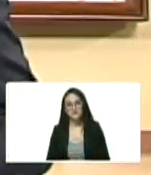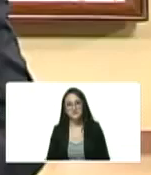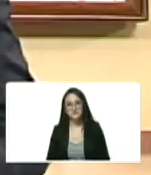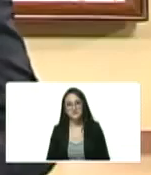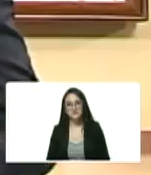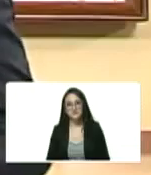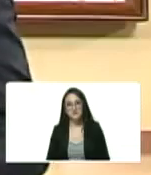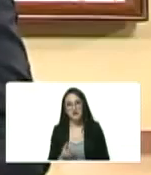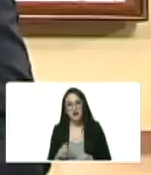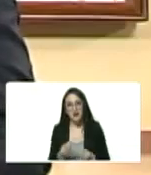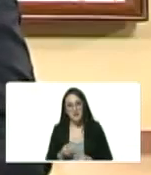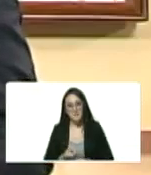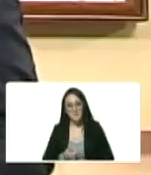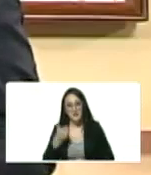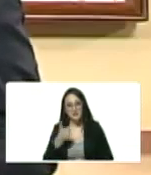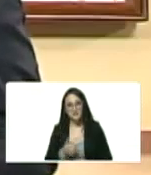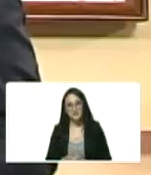que hagan más.